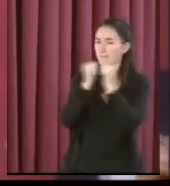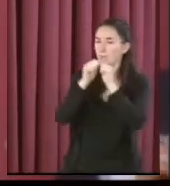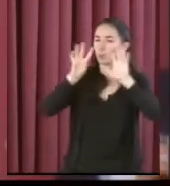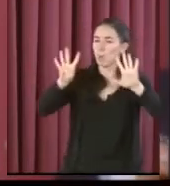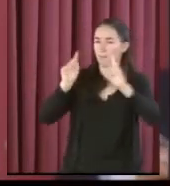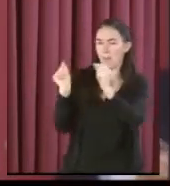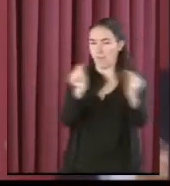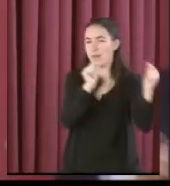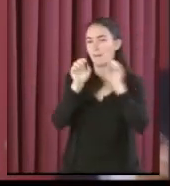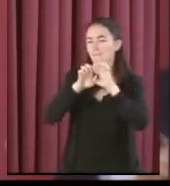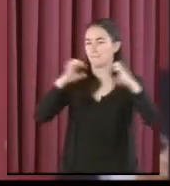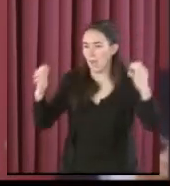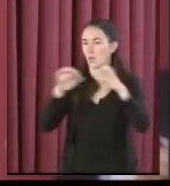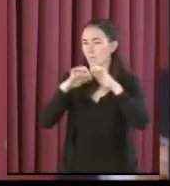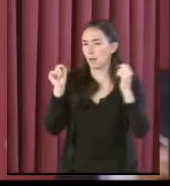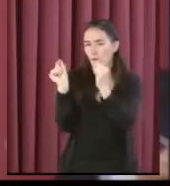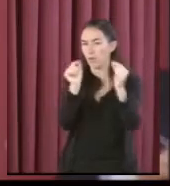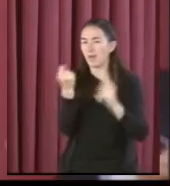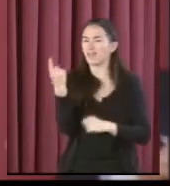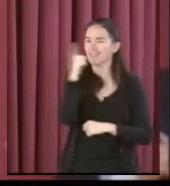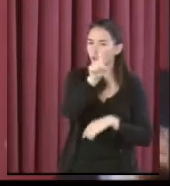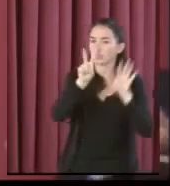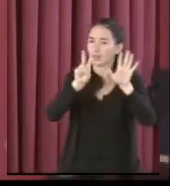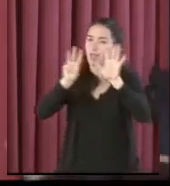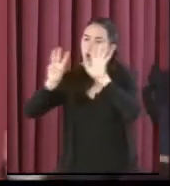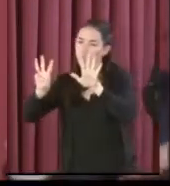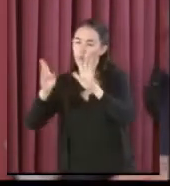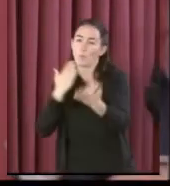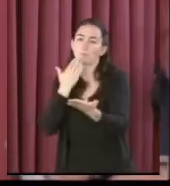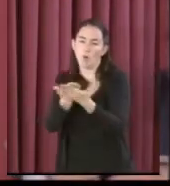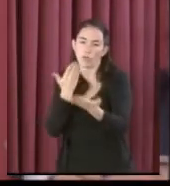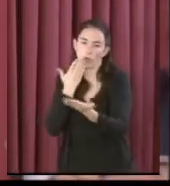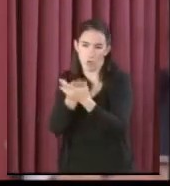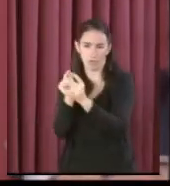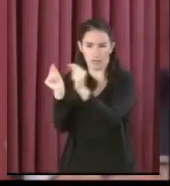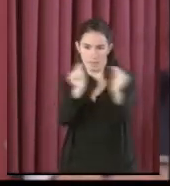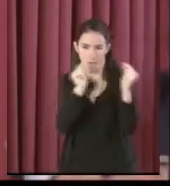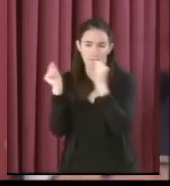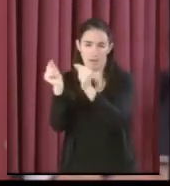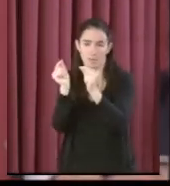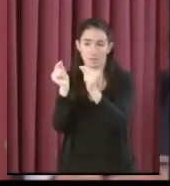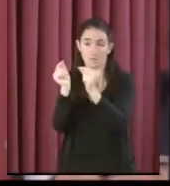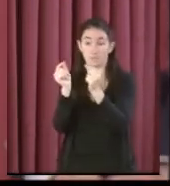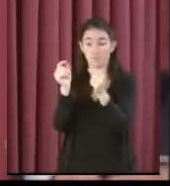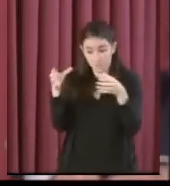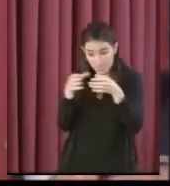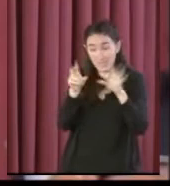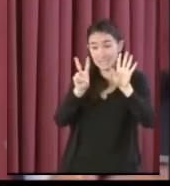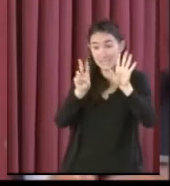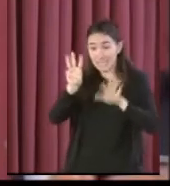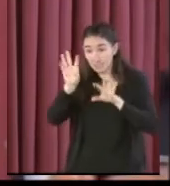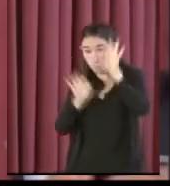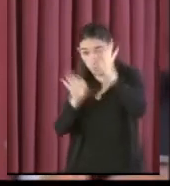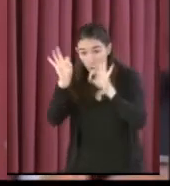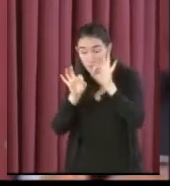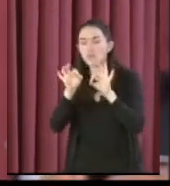debatido 178 mociones de los 5 grupos municipales, de las cuales más del 73% han